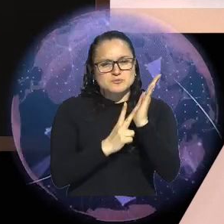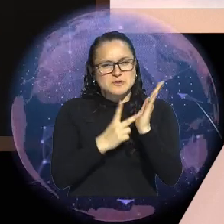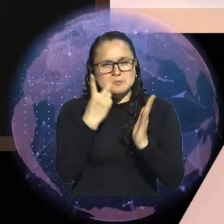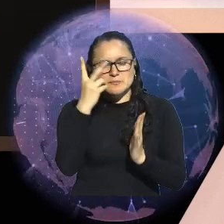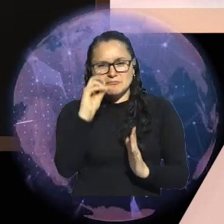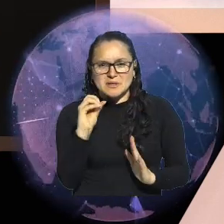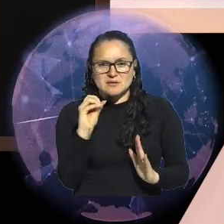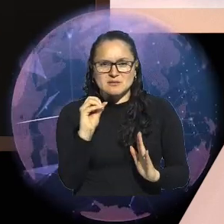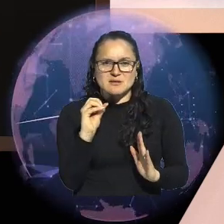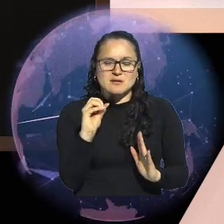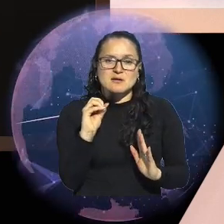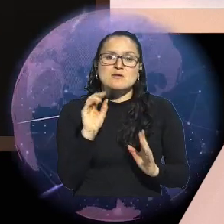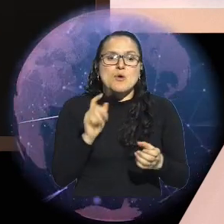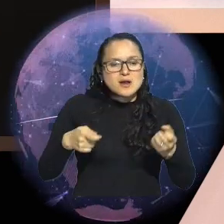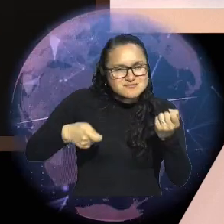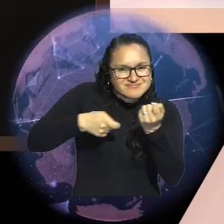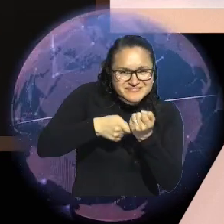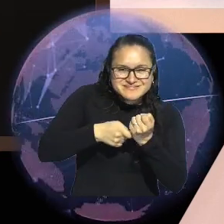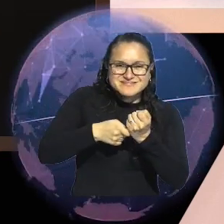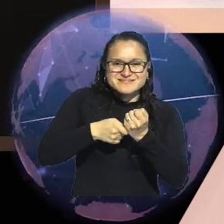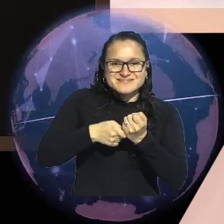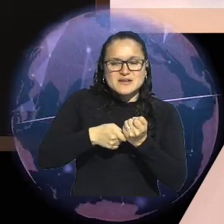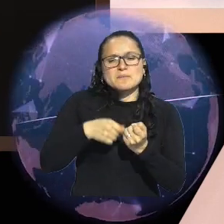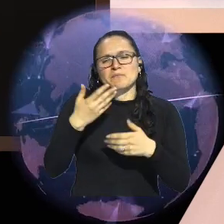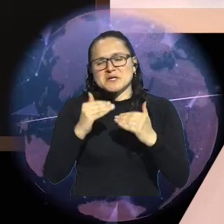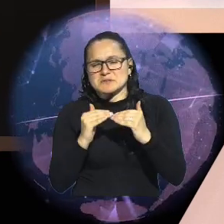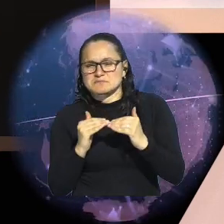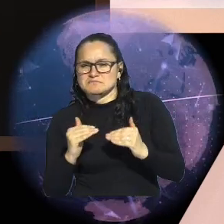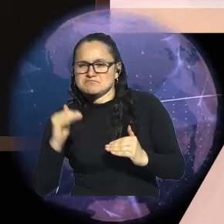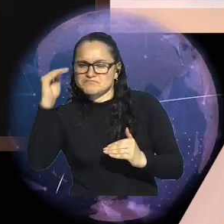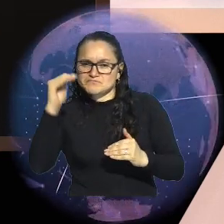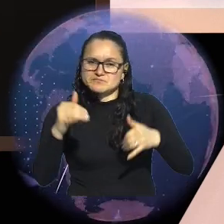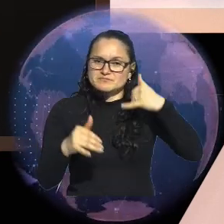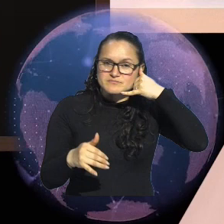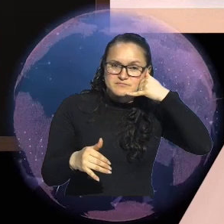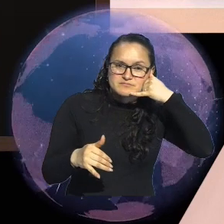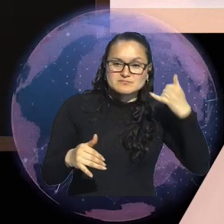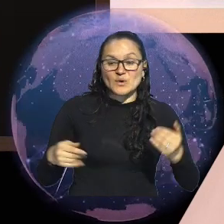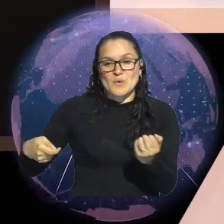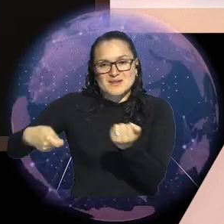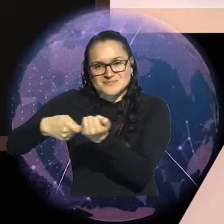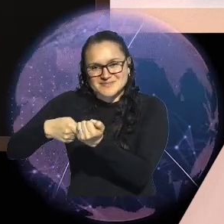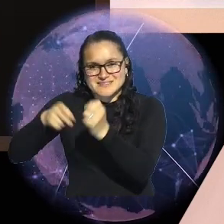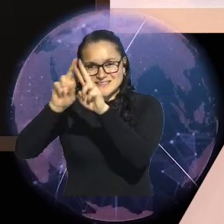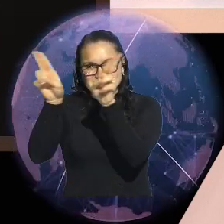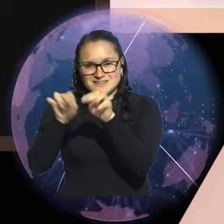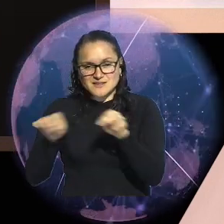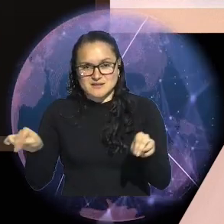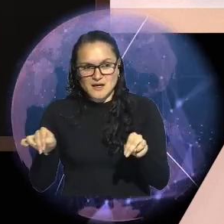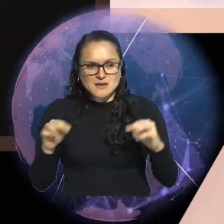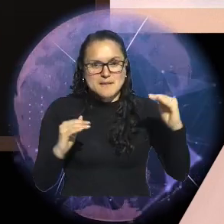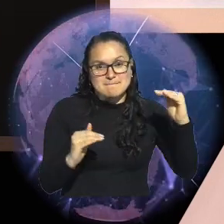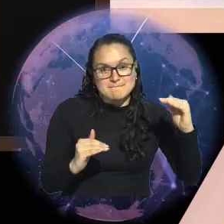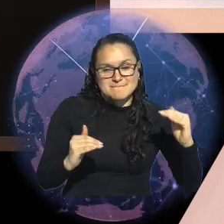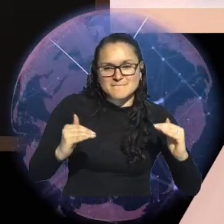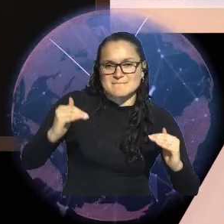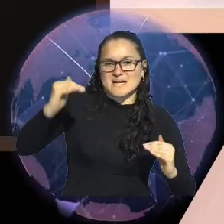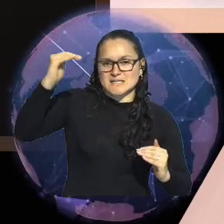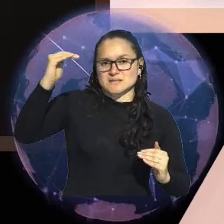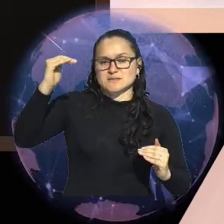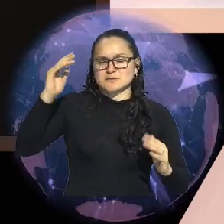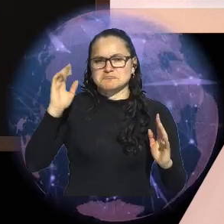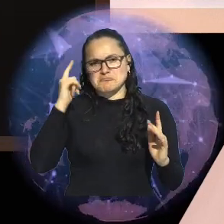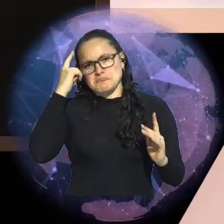los accesos de internet fijos superarán el número de líneas de telefonía fija en colombia este fenómeno en todo caso es importante